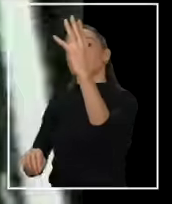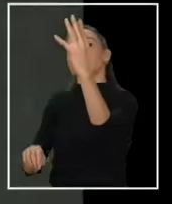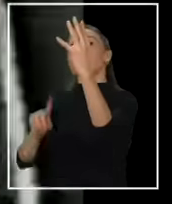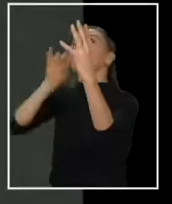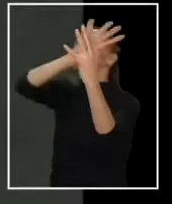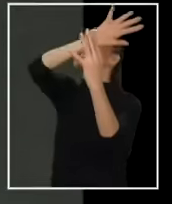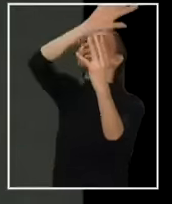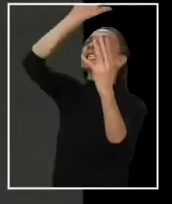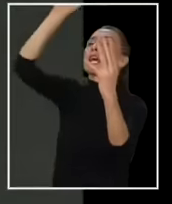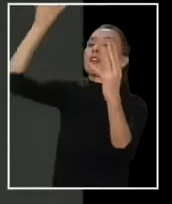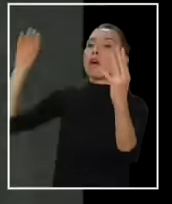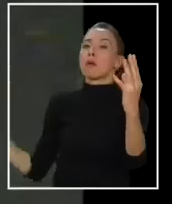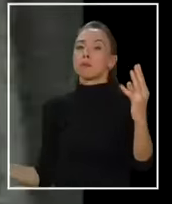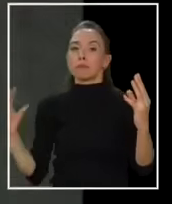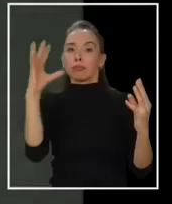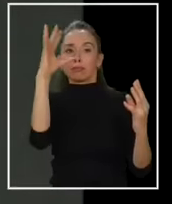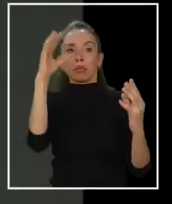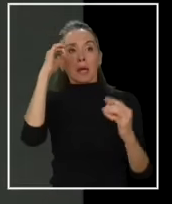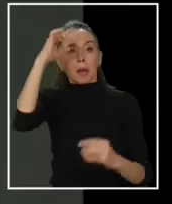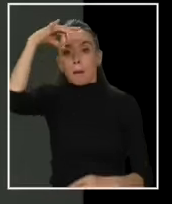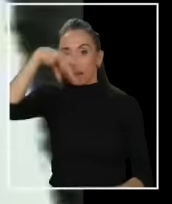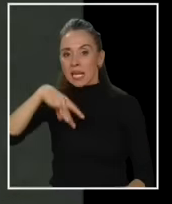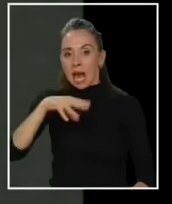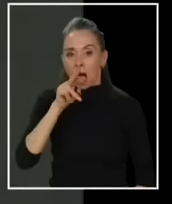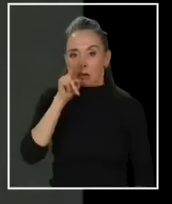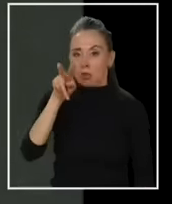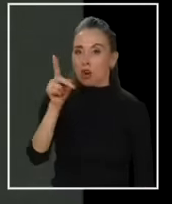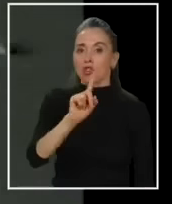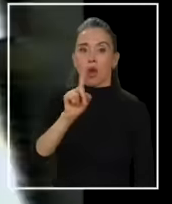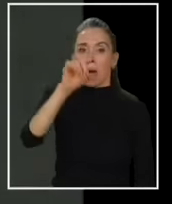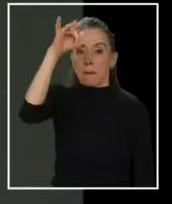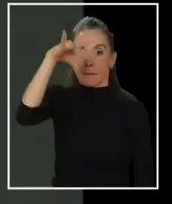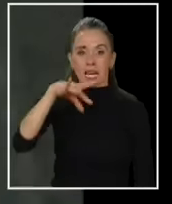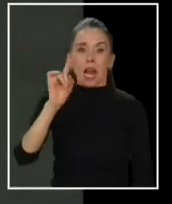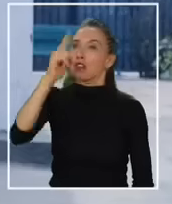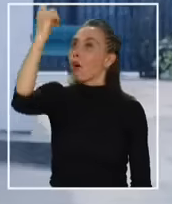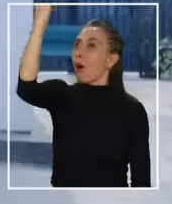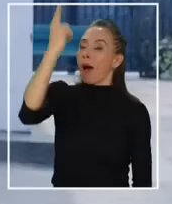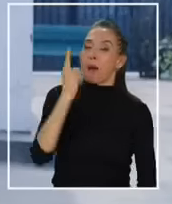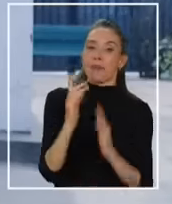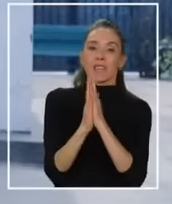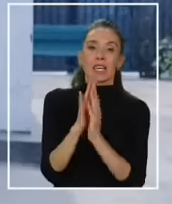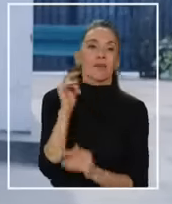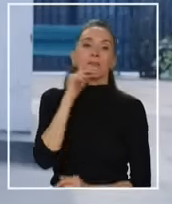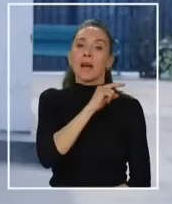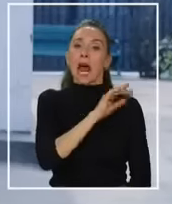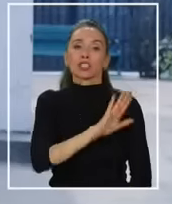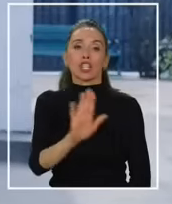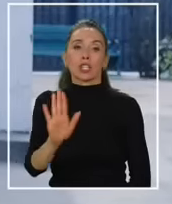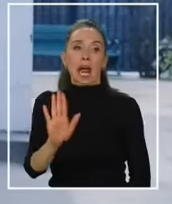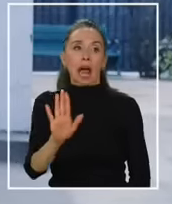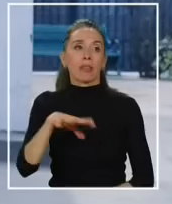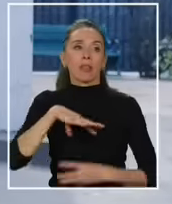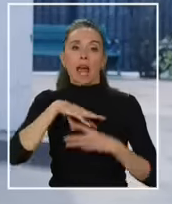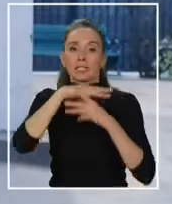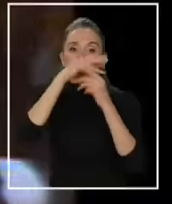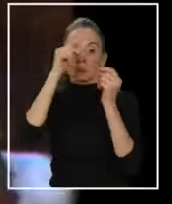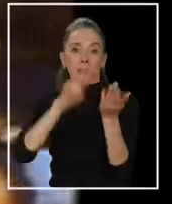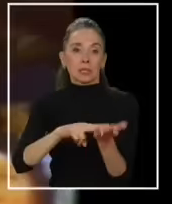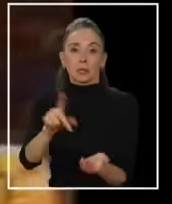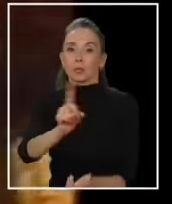el cielo, según mucha gente decía que era milagro. Para mí eso no era milagro. No era aparición, no era nada espiritual,